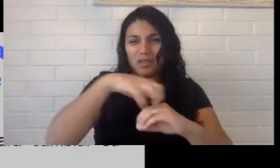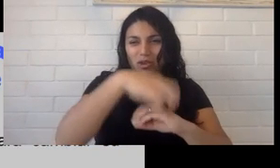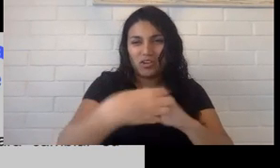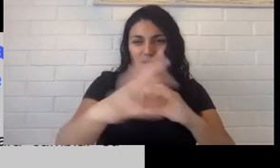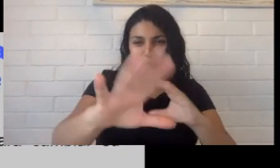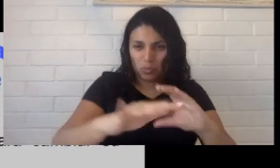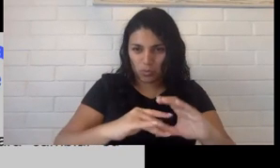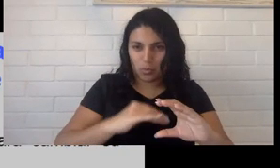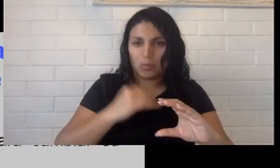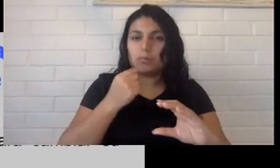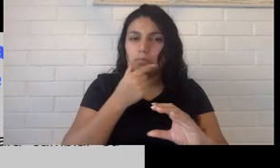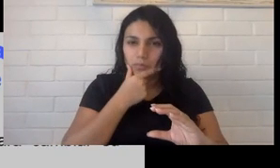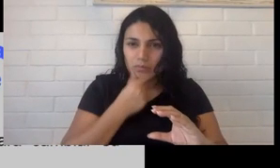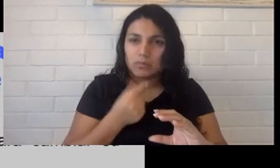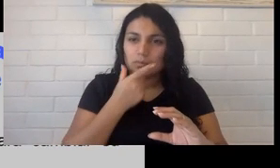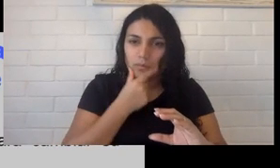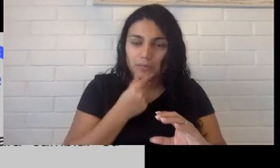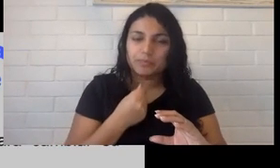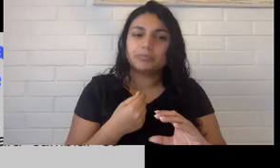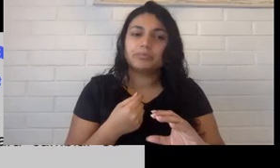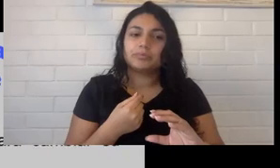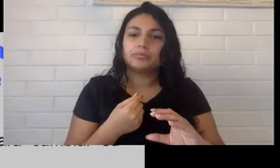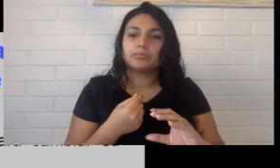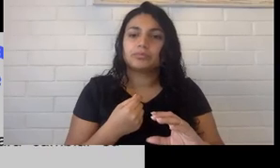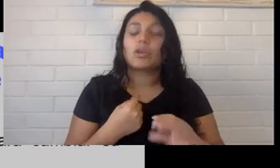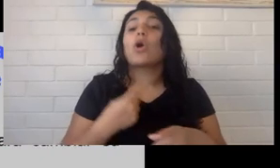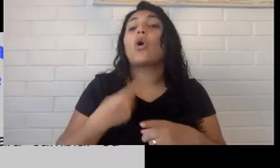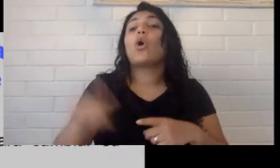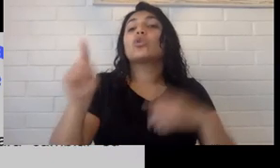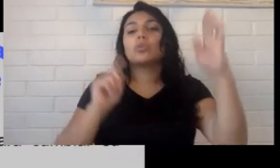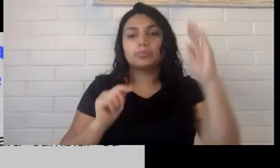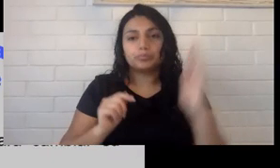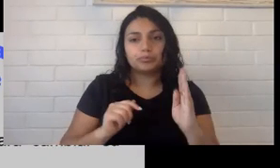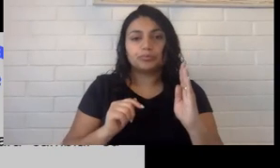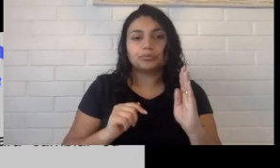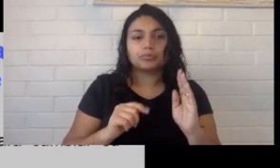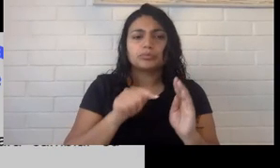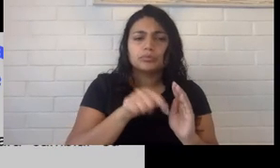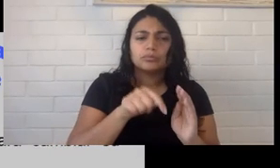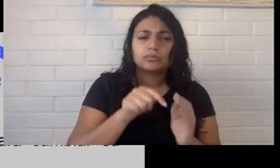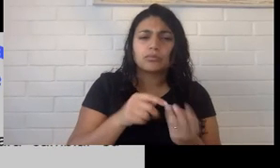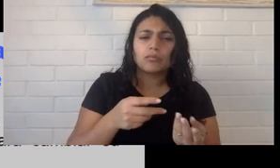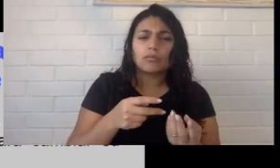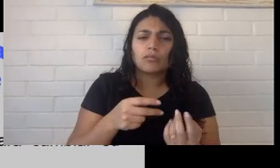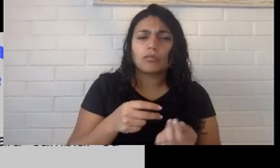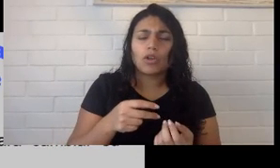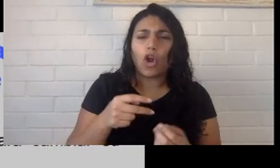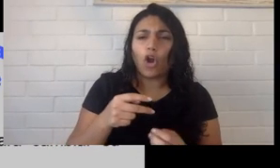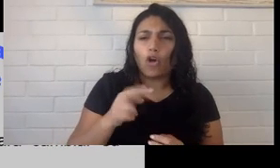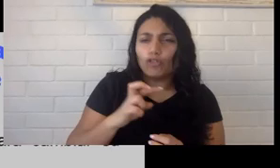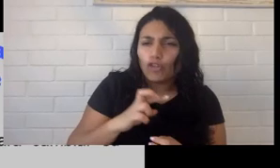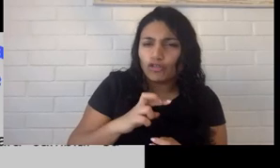interior. Hay otros canales que están regulados por fosforilación. La fosforilación es agregar un grupo